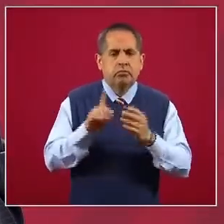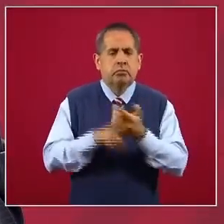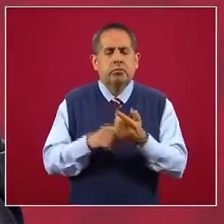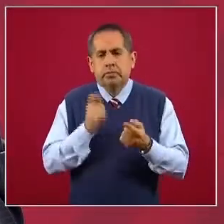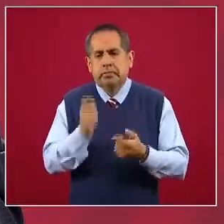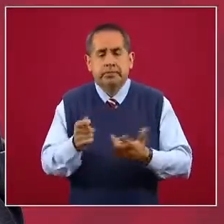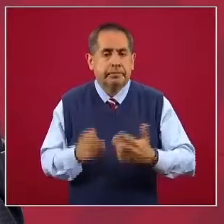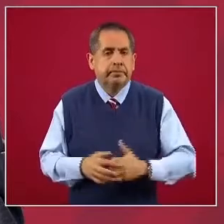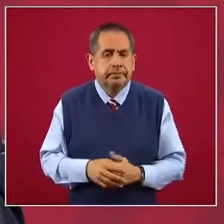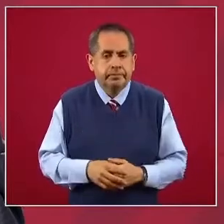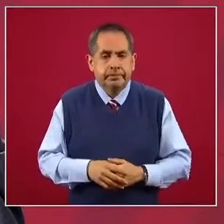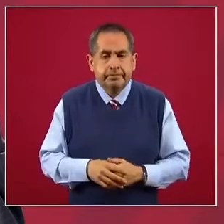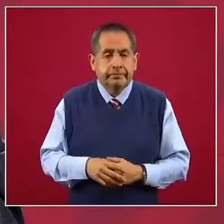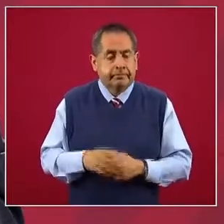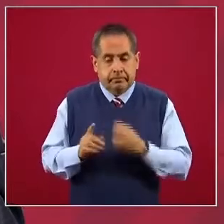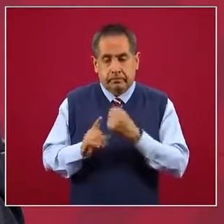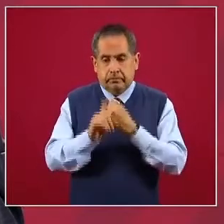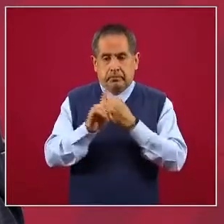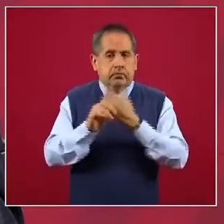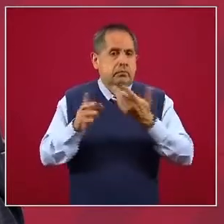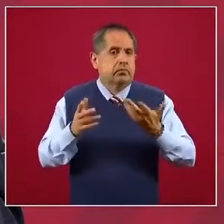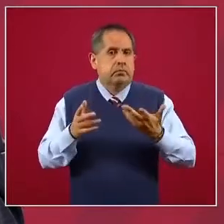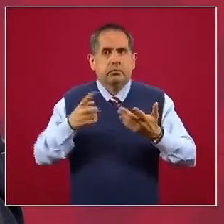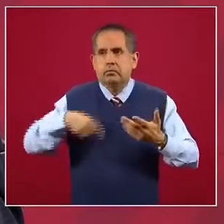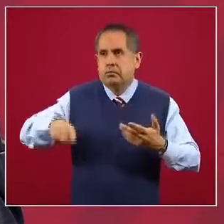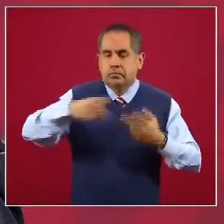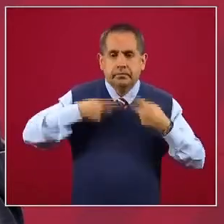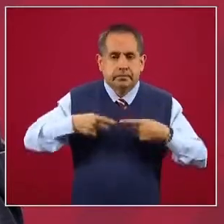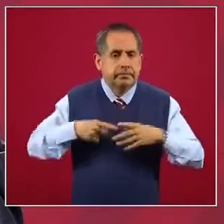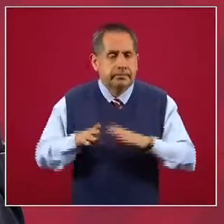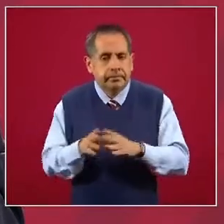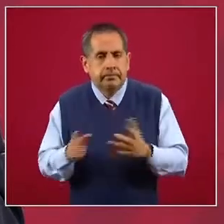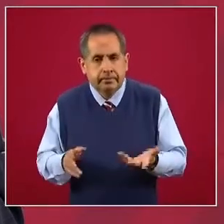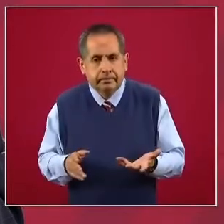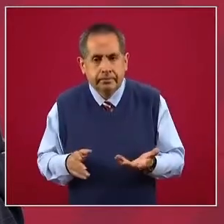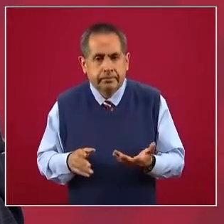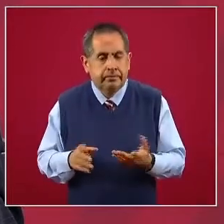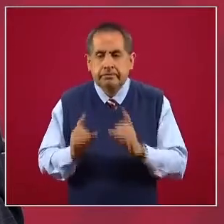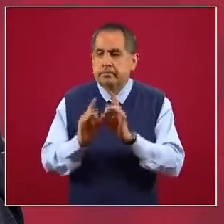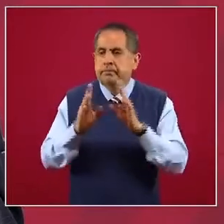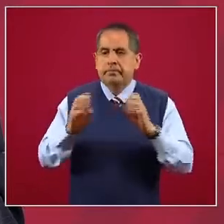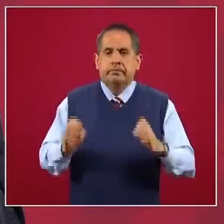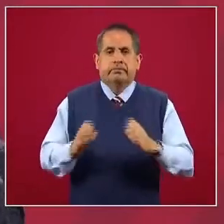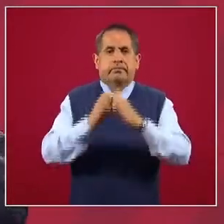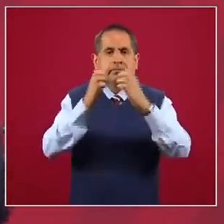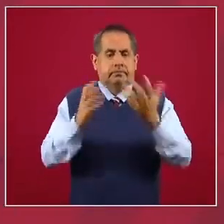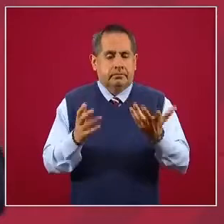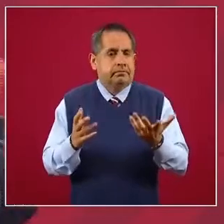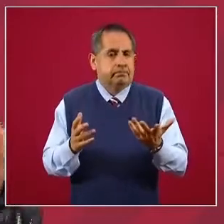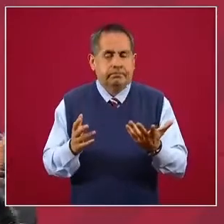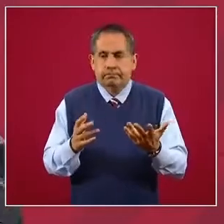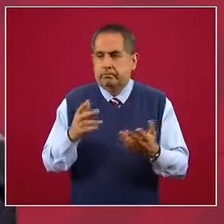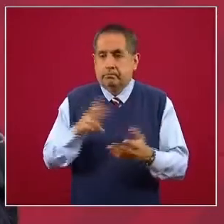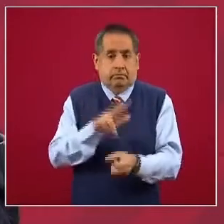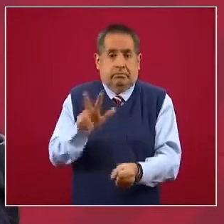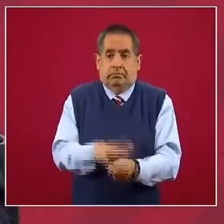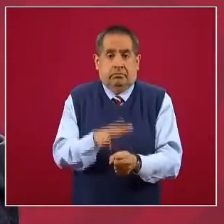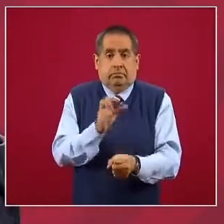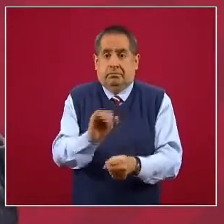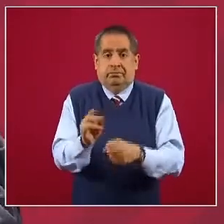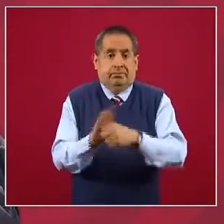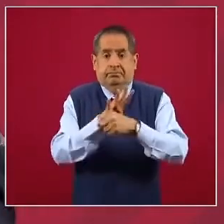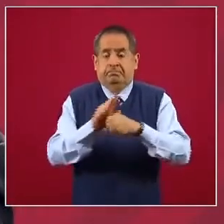todos, un problema que ha afectado a todas las personas, un fenómeno emergente, un fenómeno